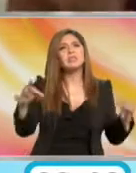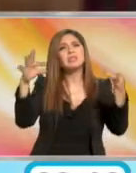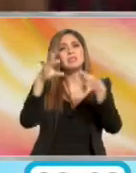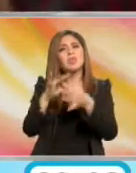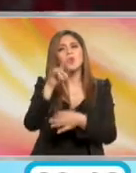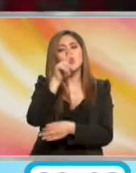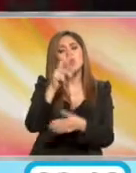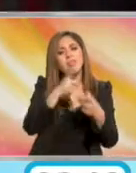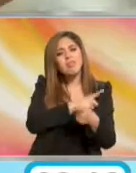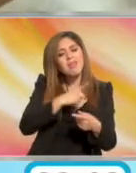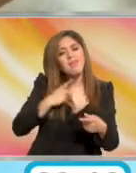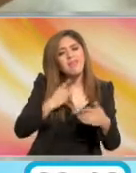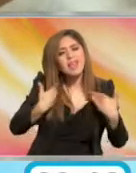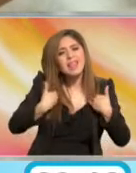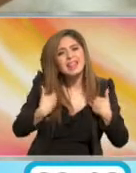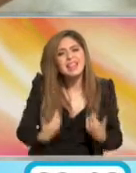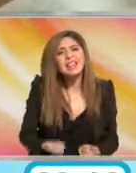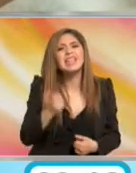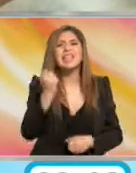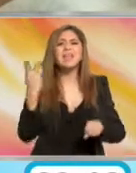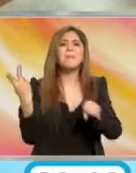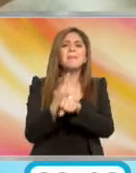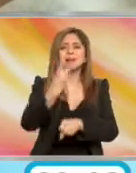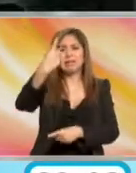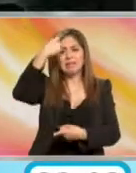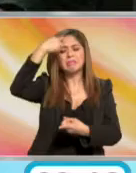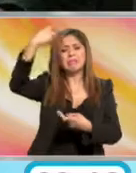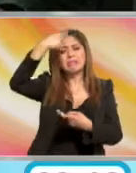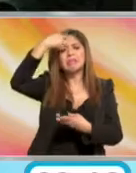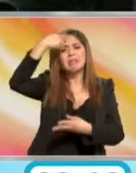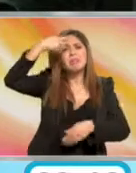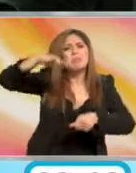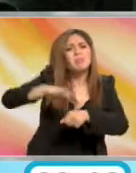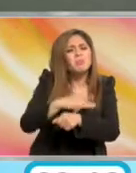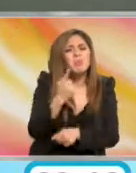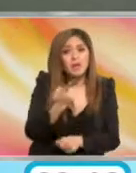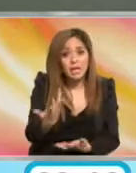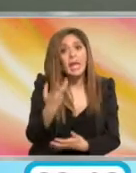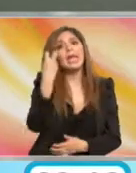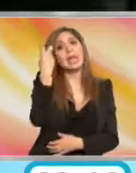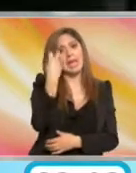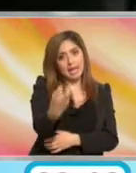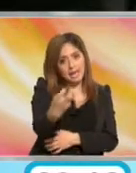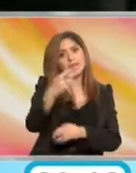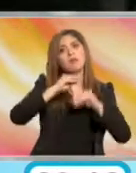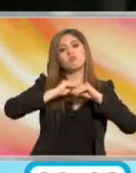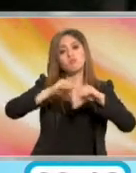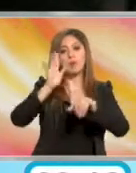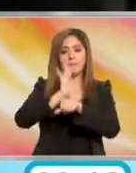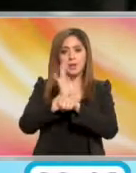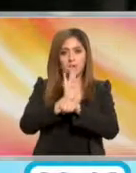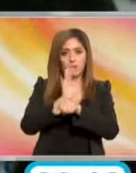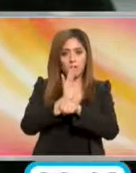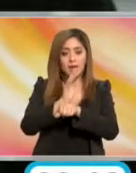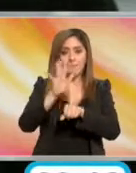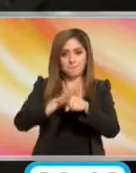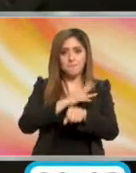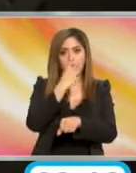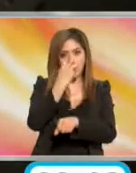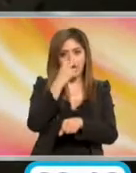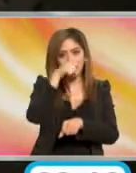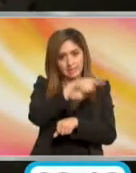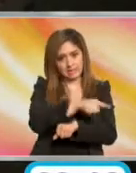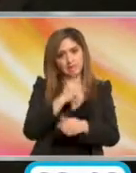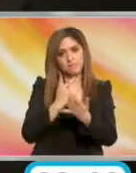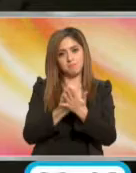y entender qué es lo que lo está atormentando y por qué. Y esa es en realidad la propuesta de la película y fue lo que consiguió